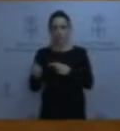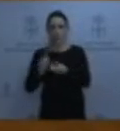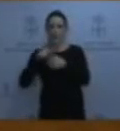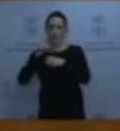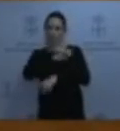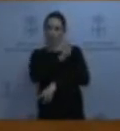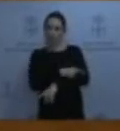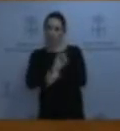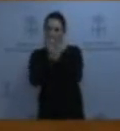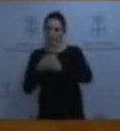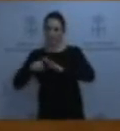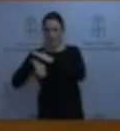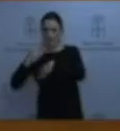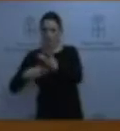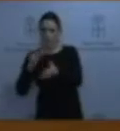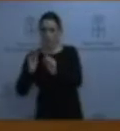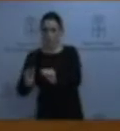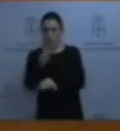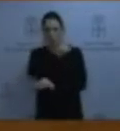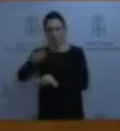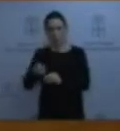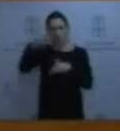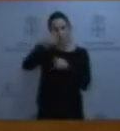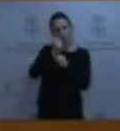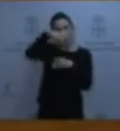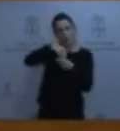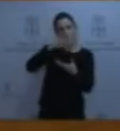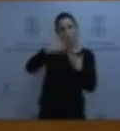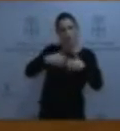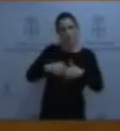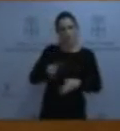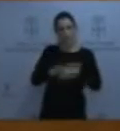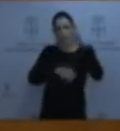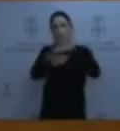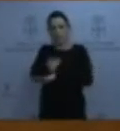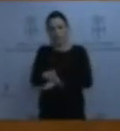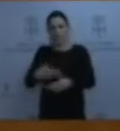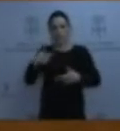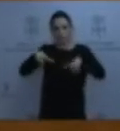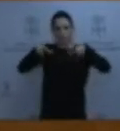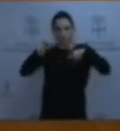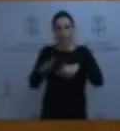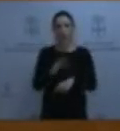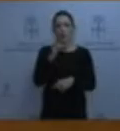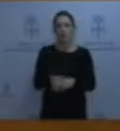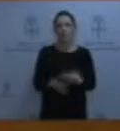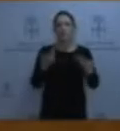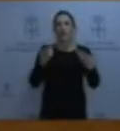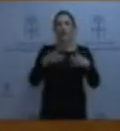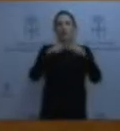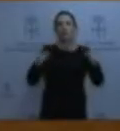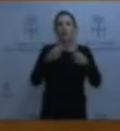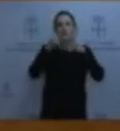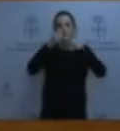son precisamente los obreros de la fábrica quienes ocupan su lugar. ¿Dónde queda la historia de Asturias sin las huelgas mineras, por